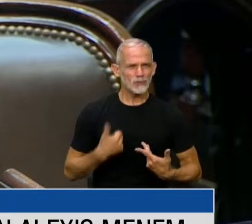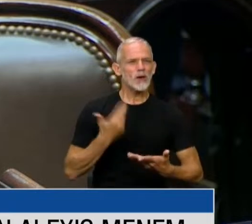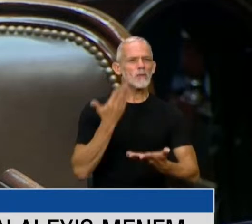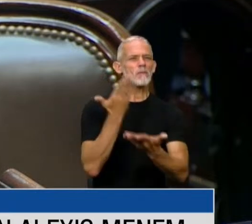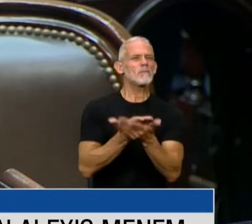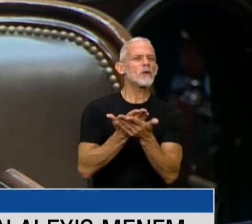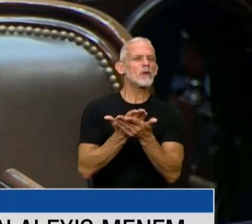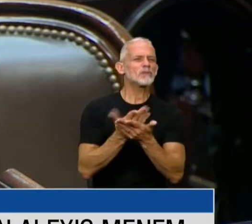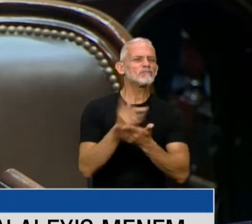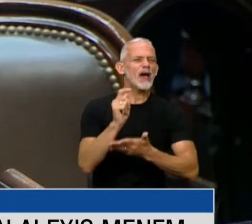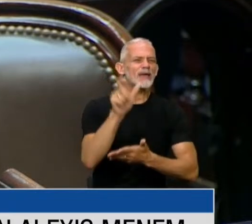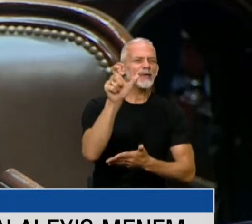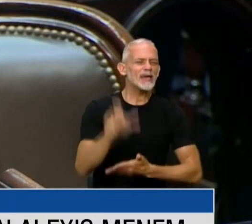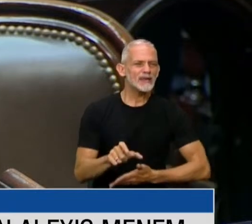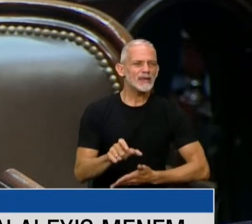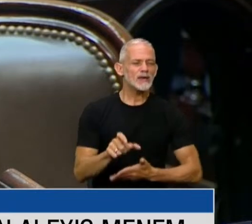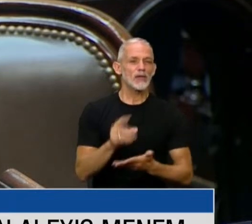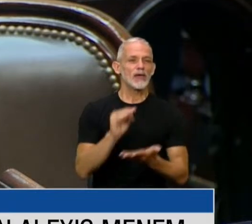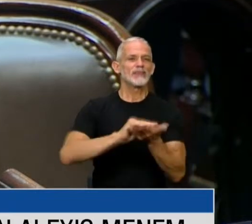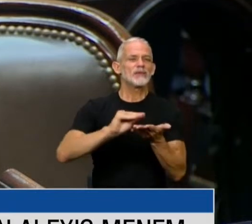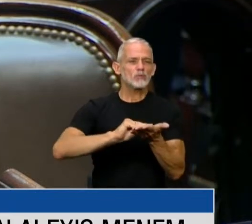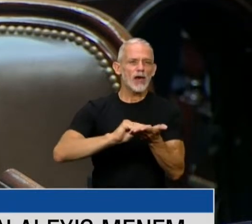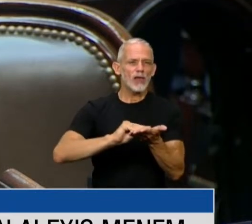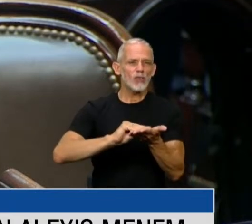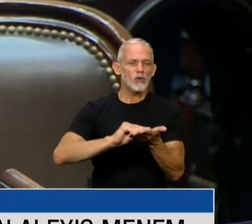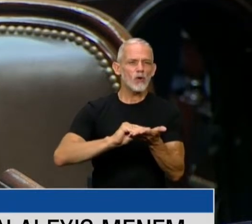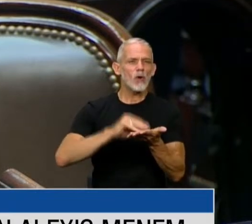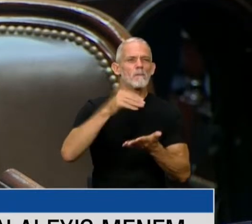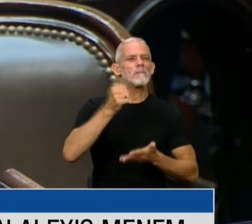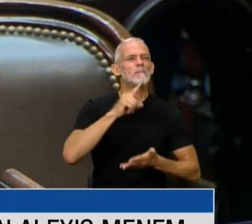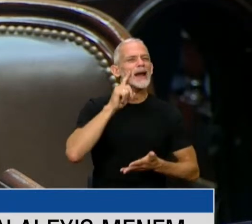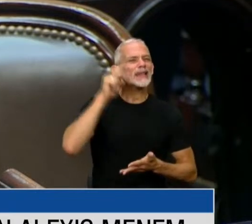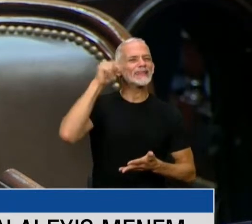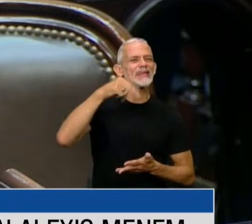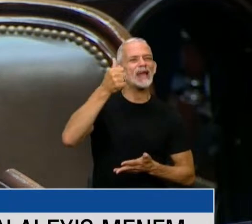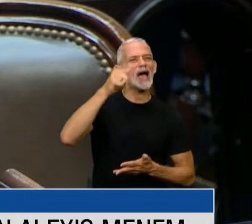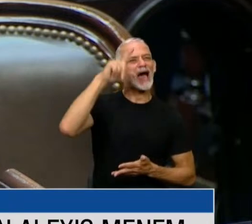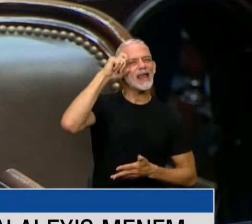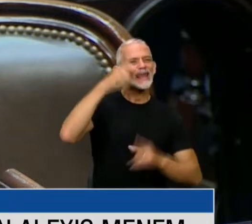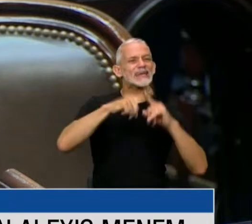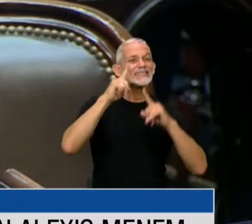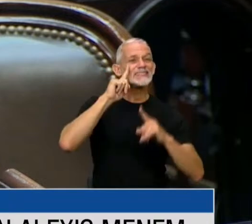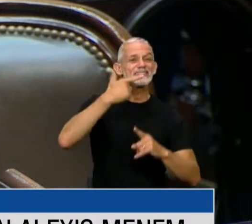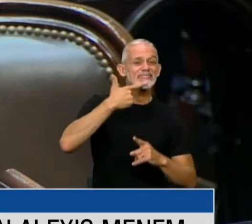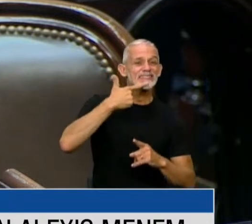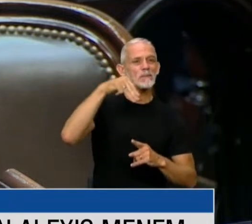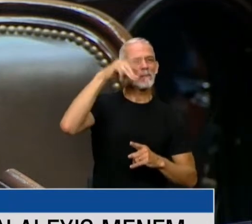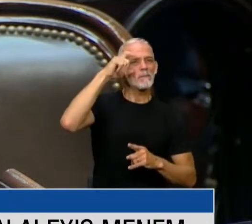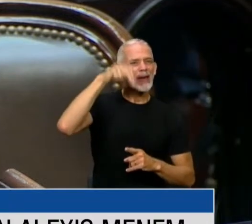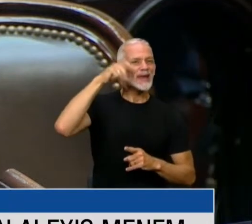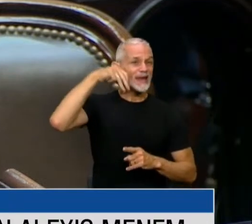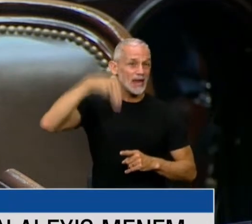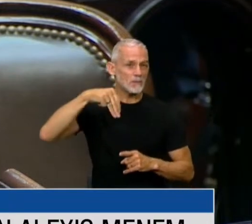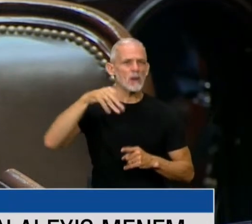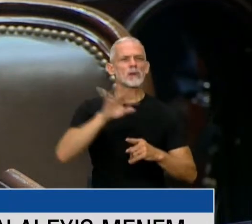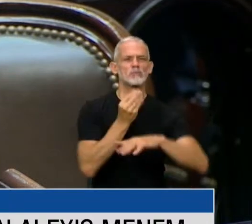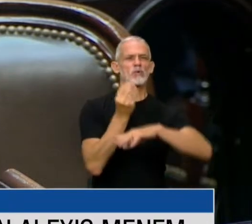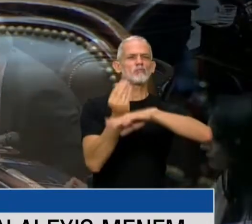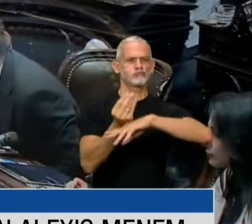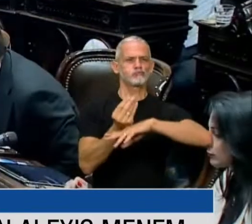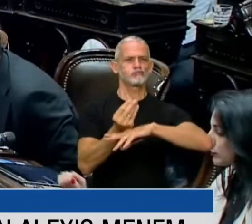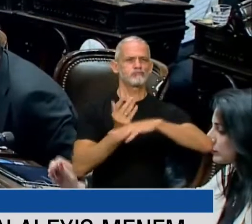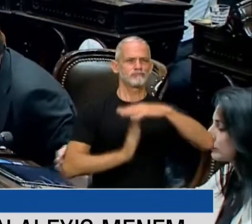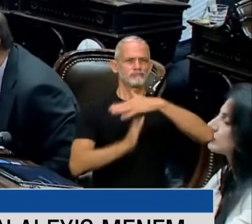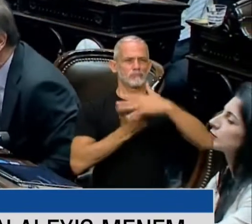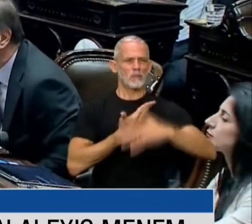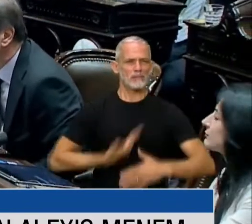de proponer al diputado Martín Alexis Menem para que presida esta